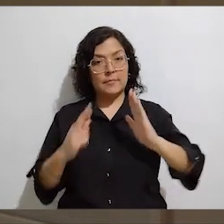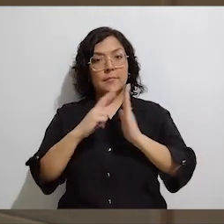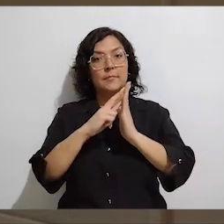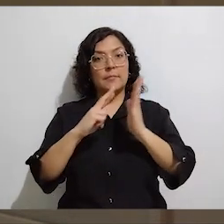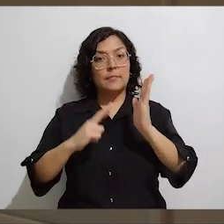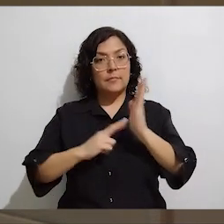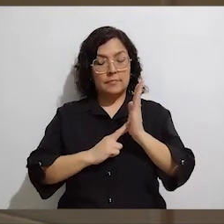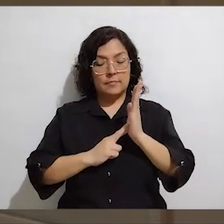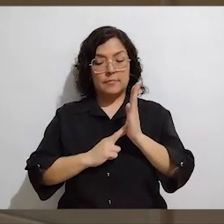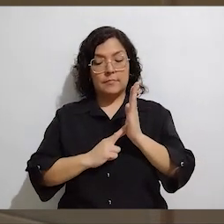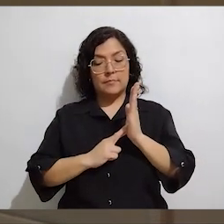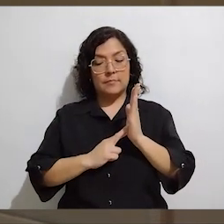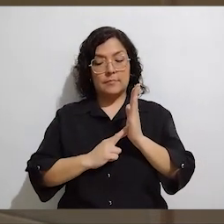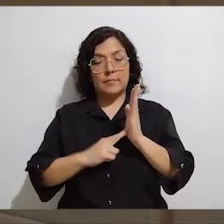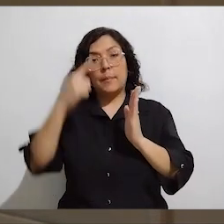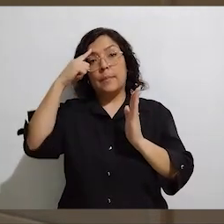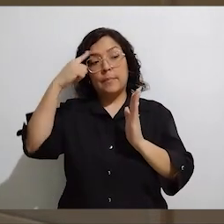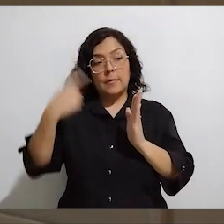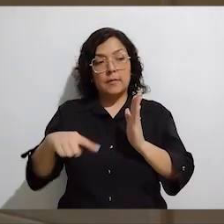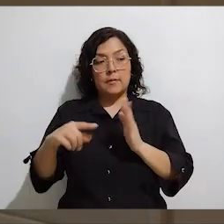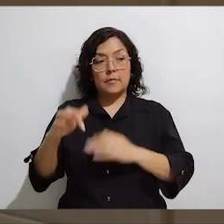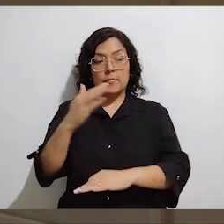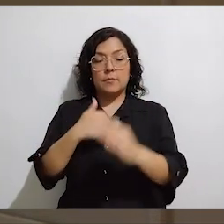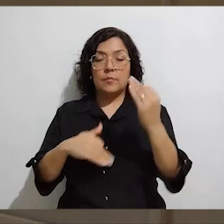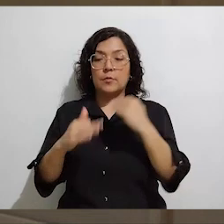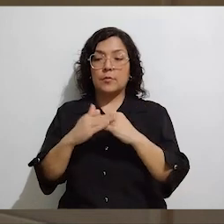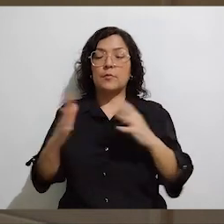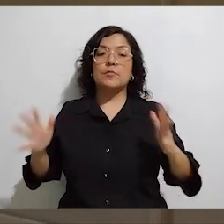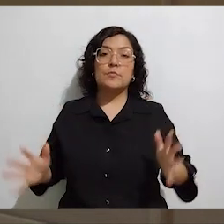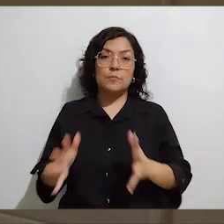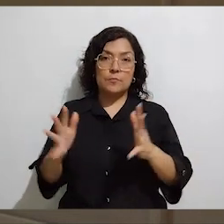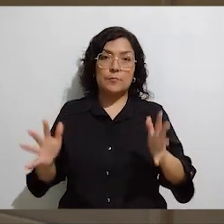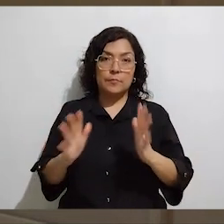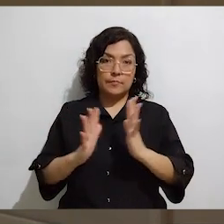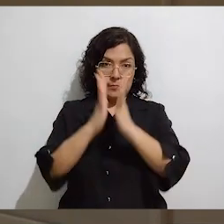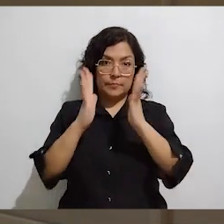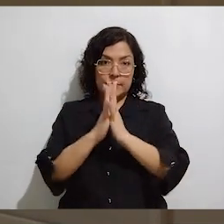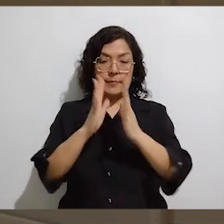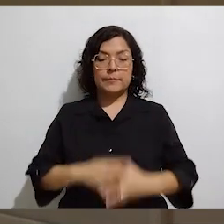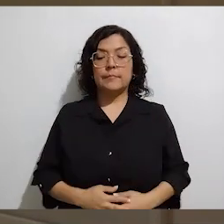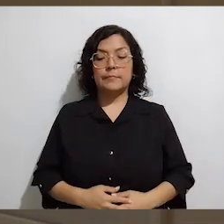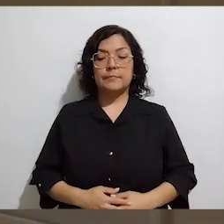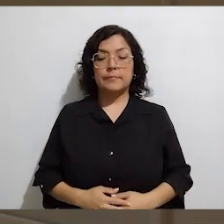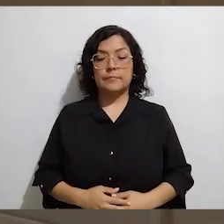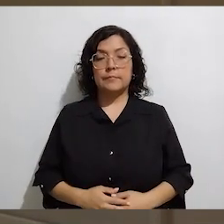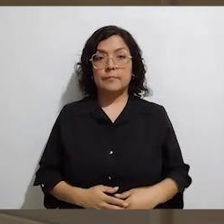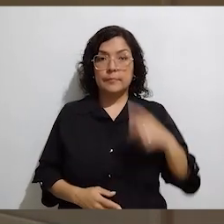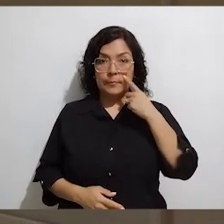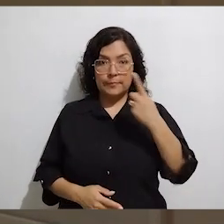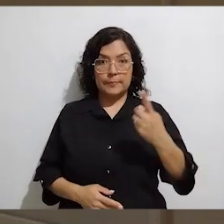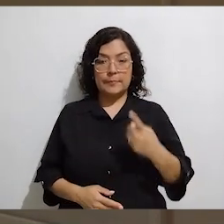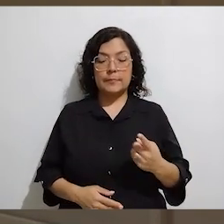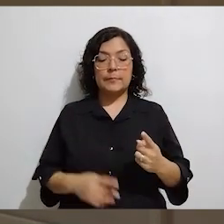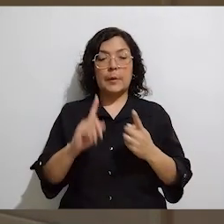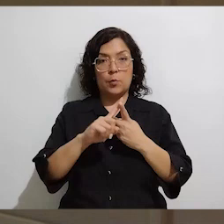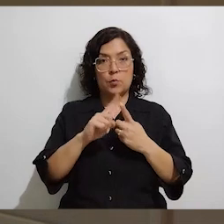ineludibles para la construcción de esta cultura de participación ciudadana. La primera era la educación democrática al ser humano,